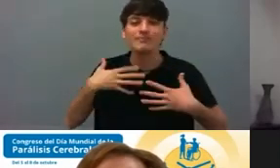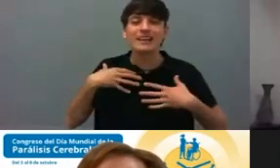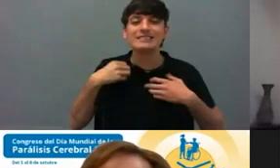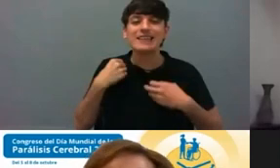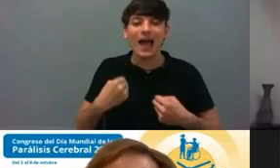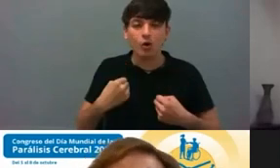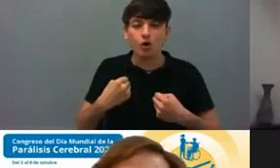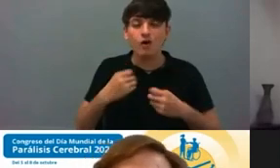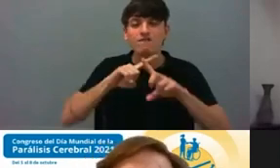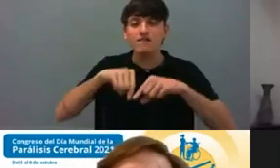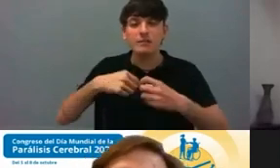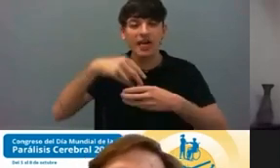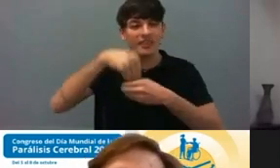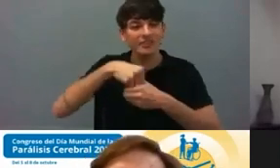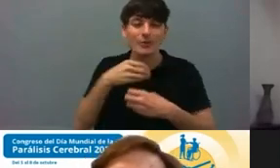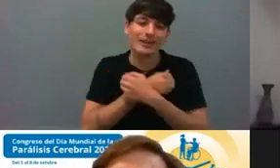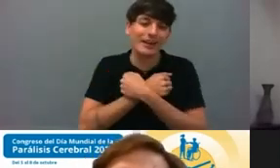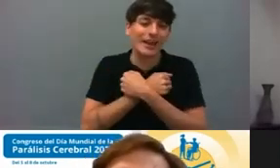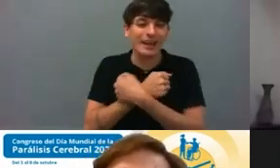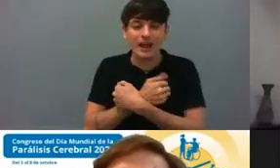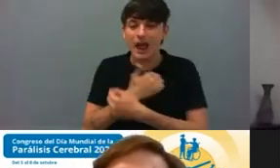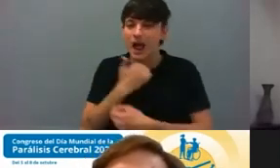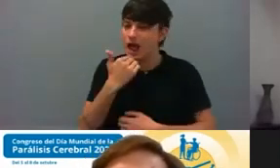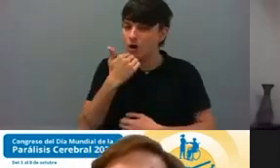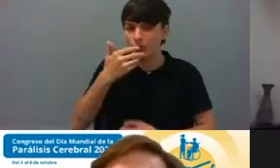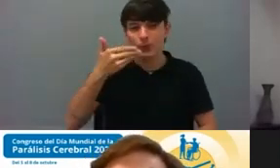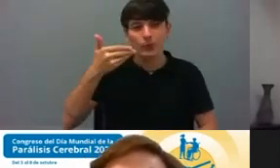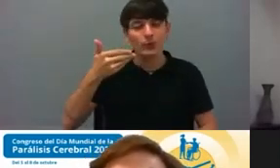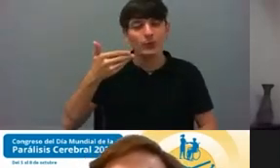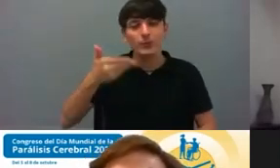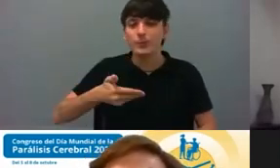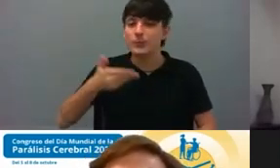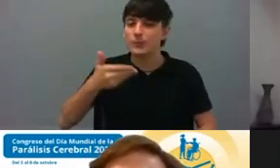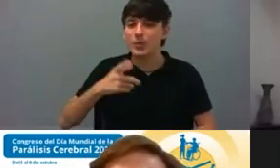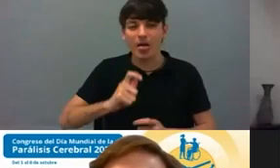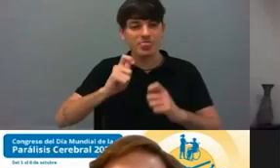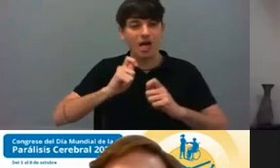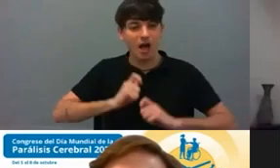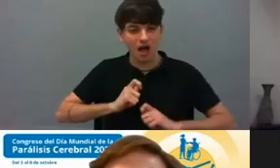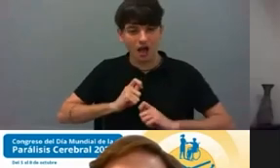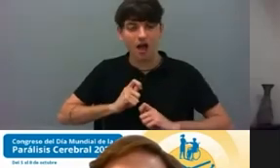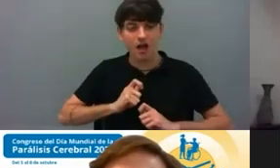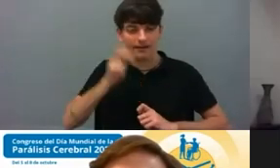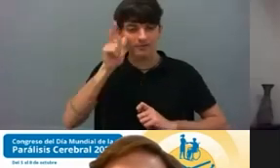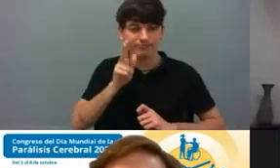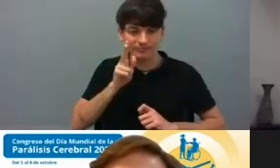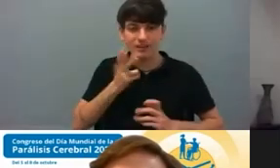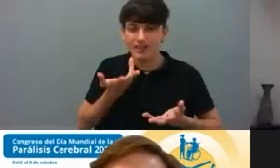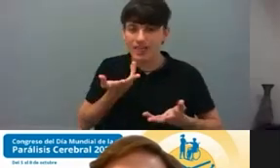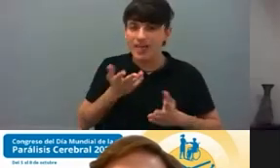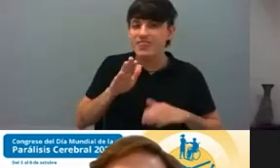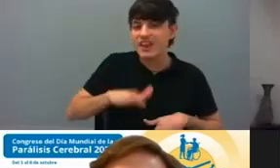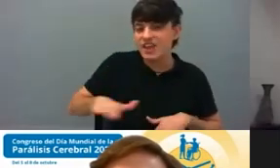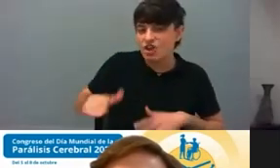la familia, pues es una de las cosas más nutritivas que hay. Y nos queremos como niños cuando son niños,